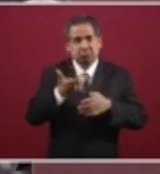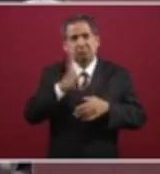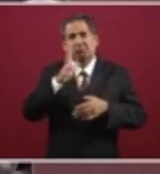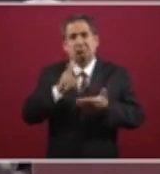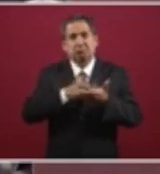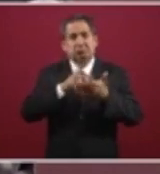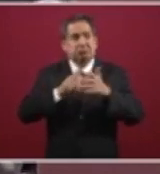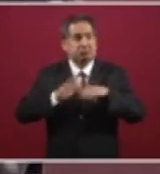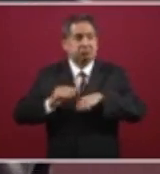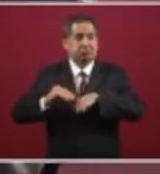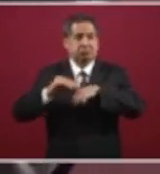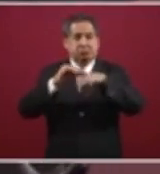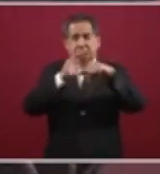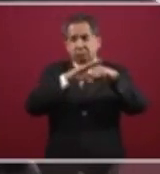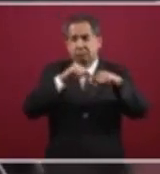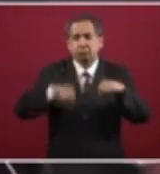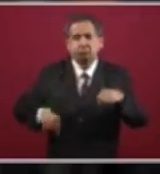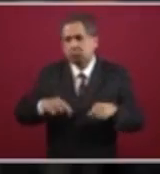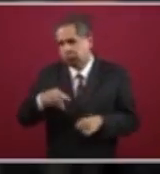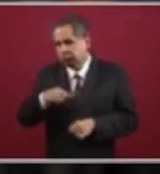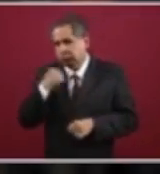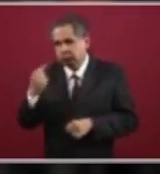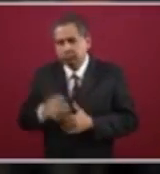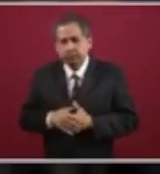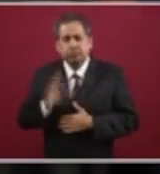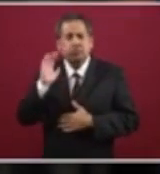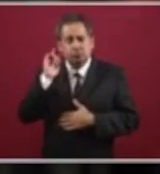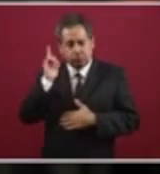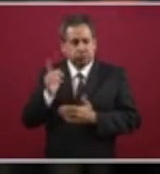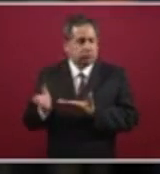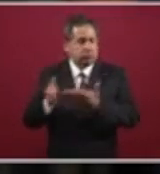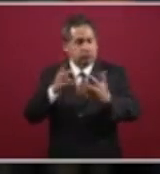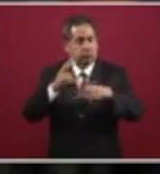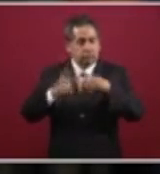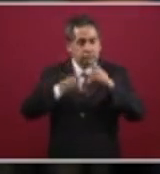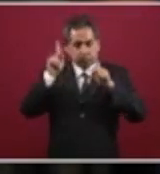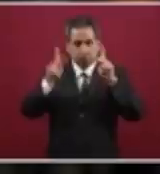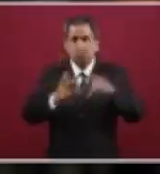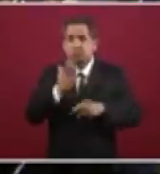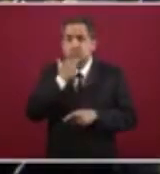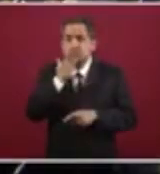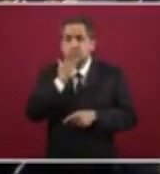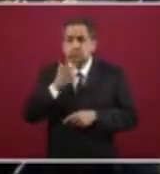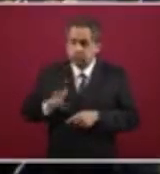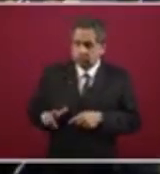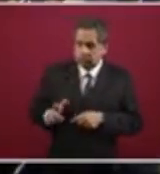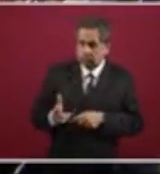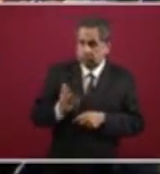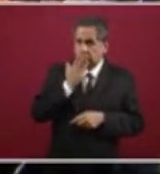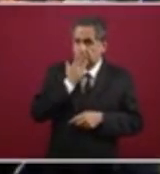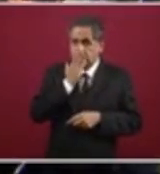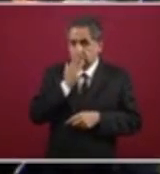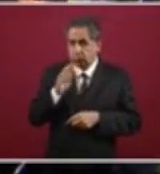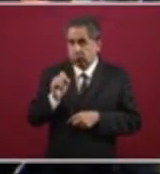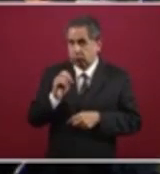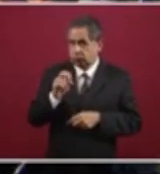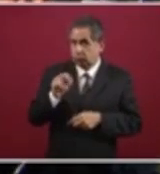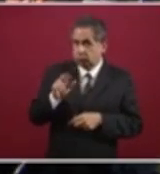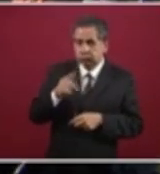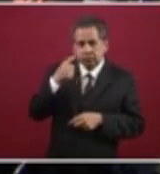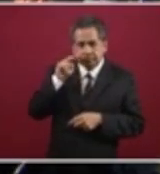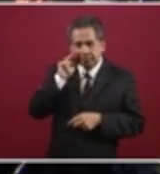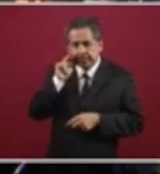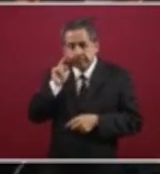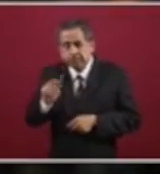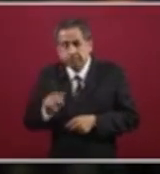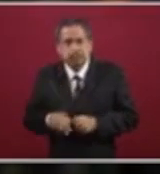cosas, pues que ahora que vaya a Sonora se dé una vueltecita pues por el río Sonora para que se dé cuenta de